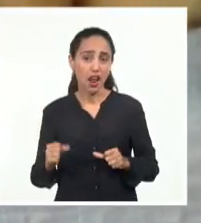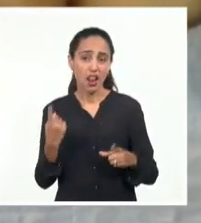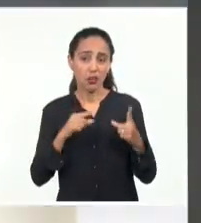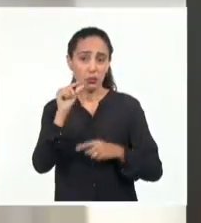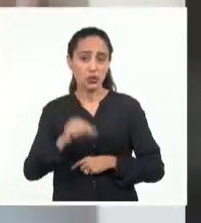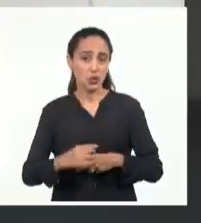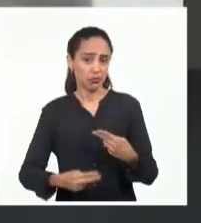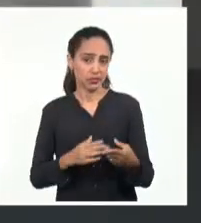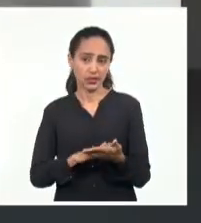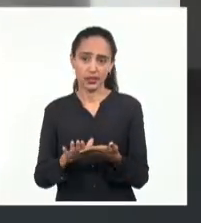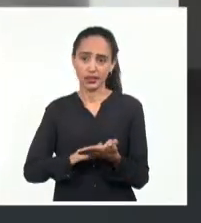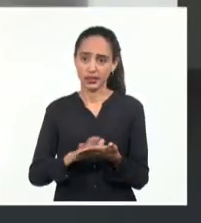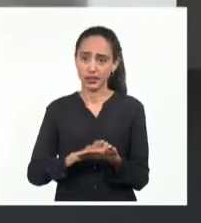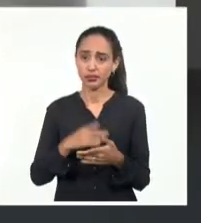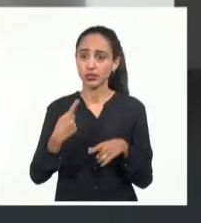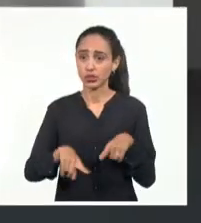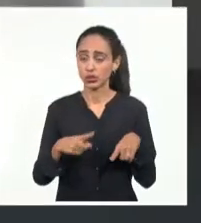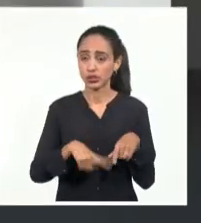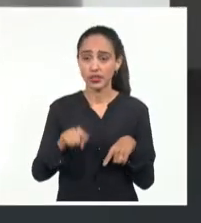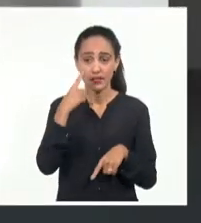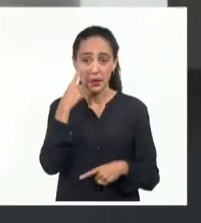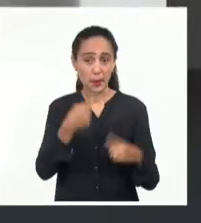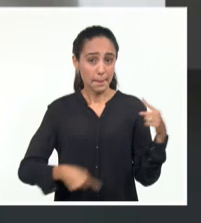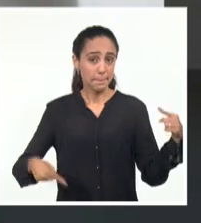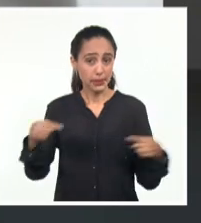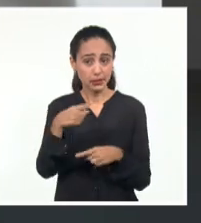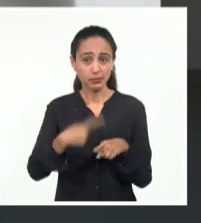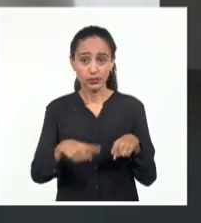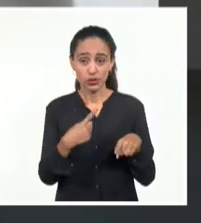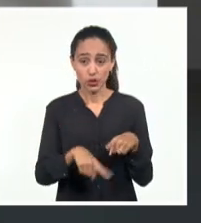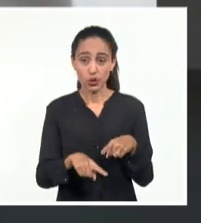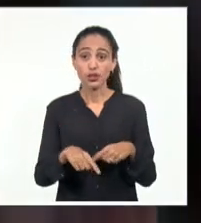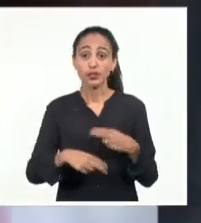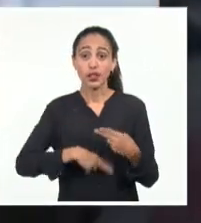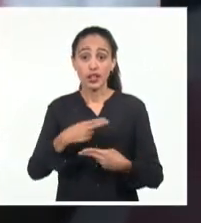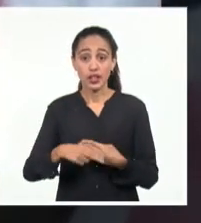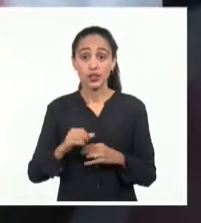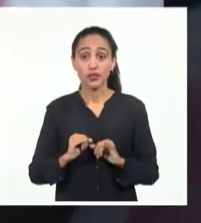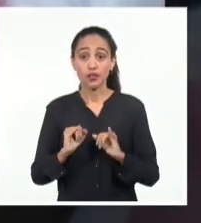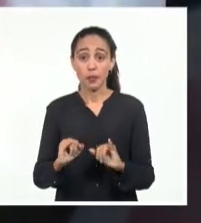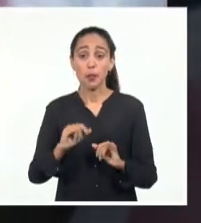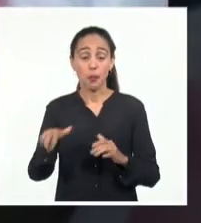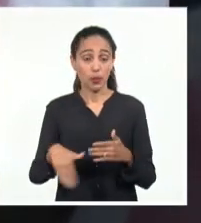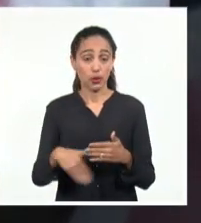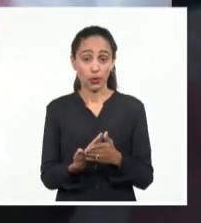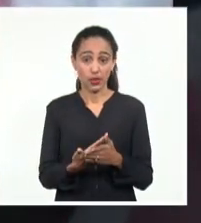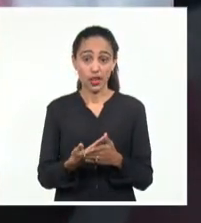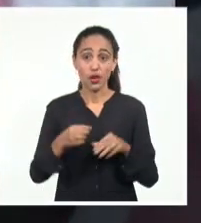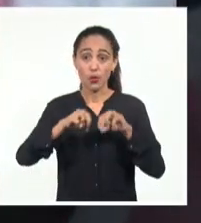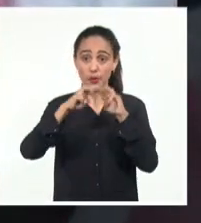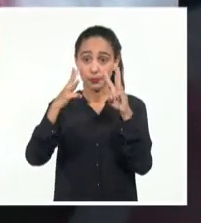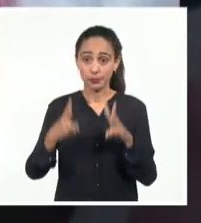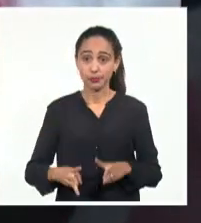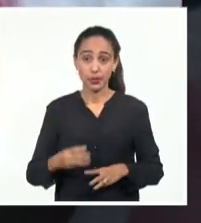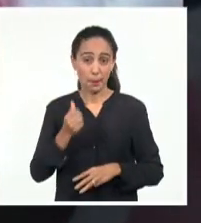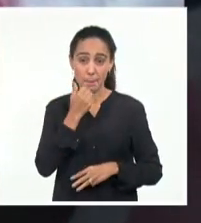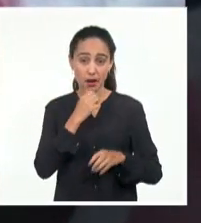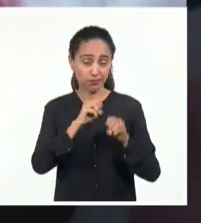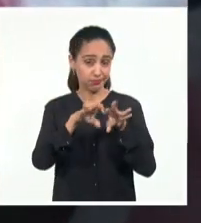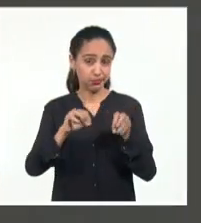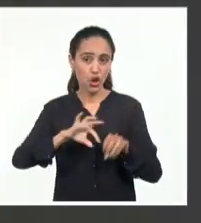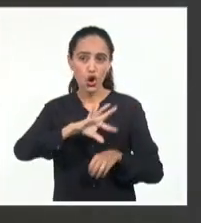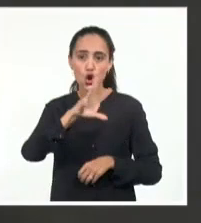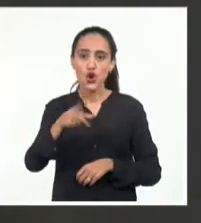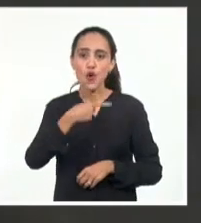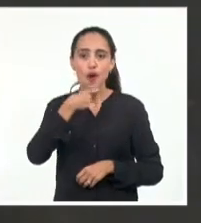casos. Realidades que configuran las principales causas de los hechos reportados por estos días en redes sociales. Uno de los más comentados, el robo